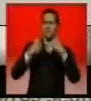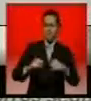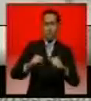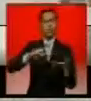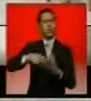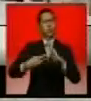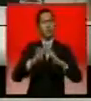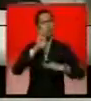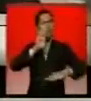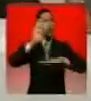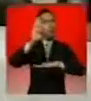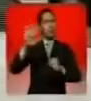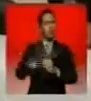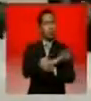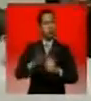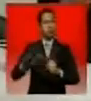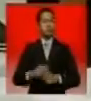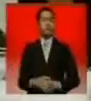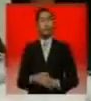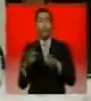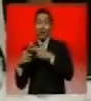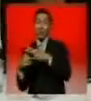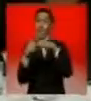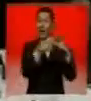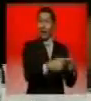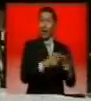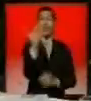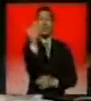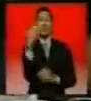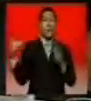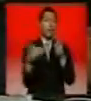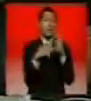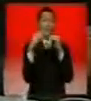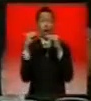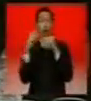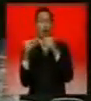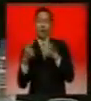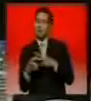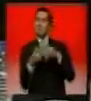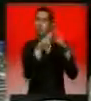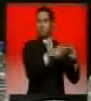total. Realizará la entrega de un crédito por $15,000.